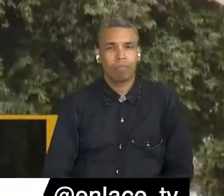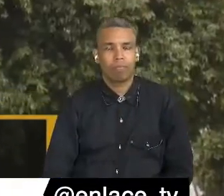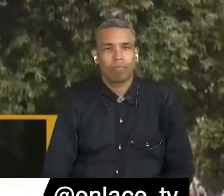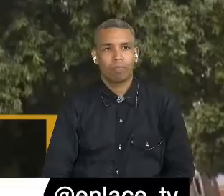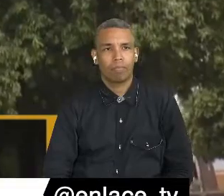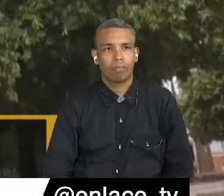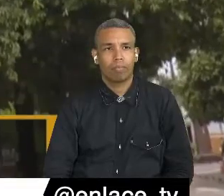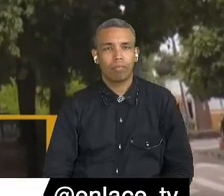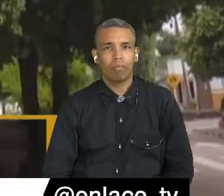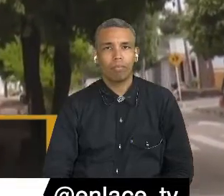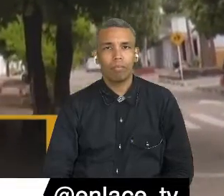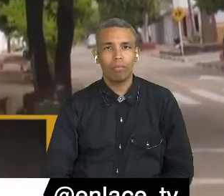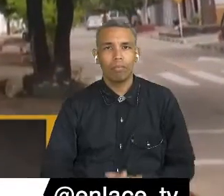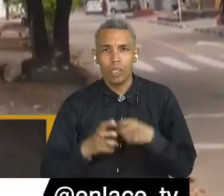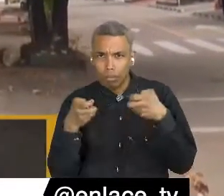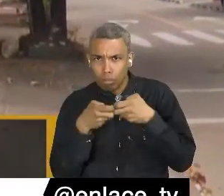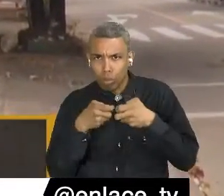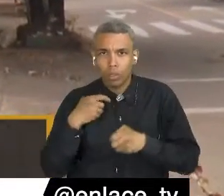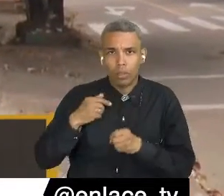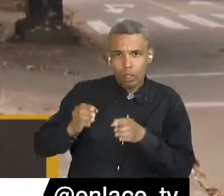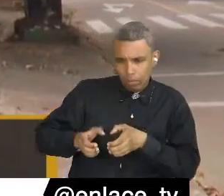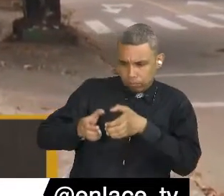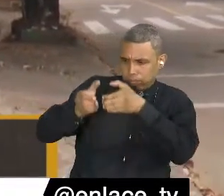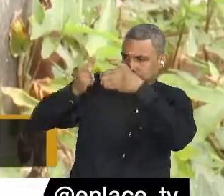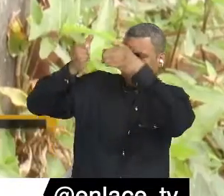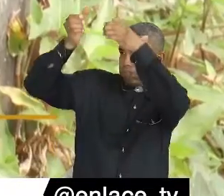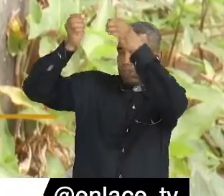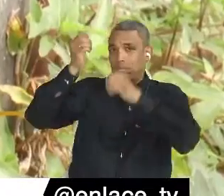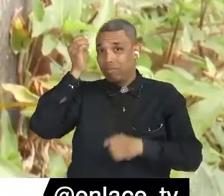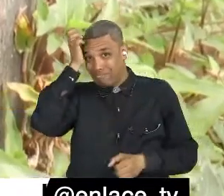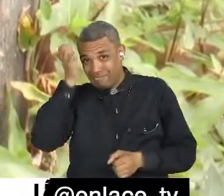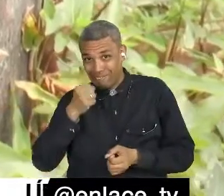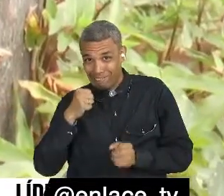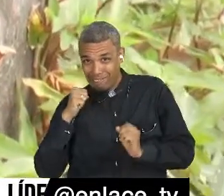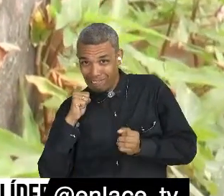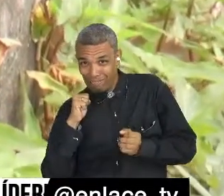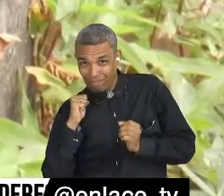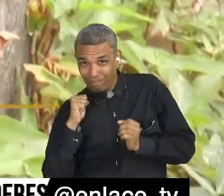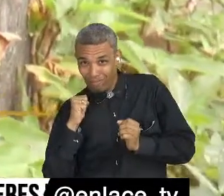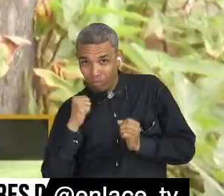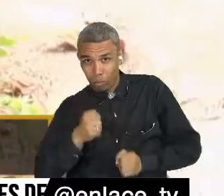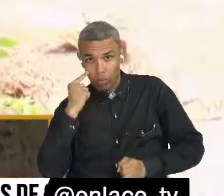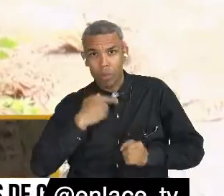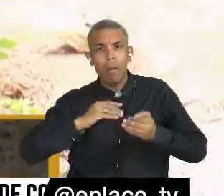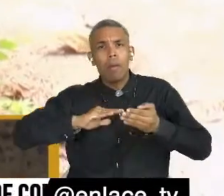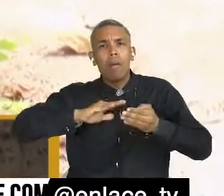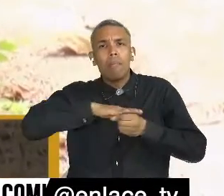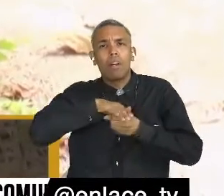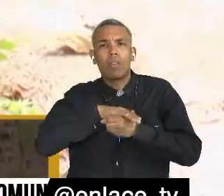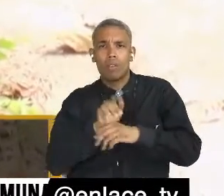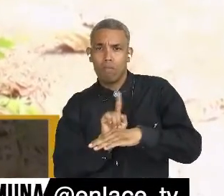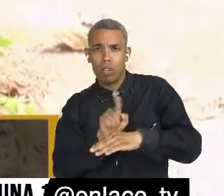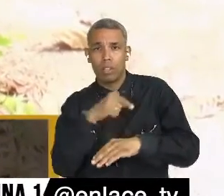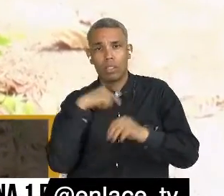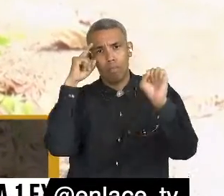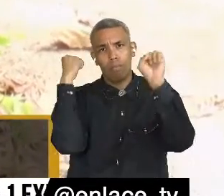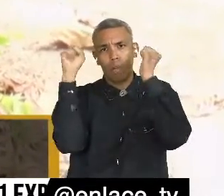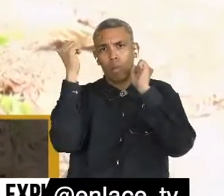Este poste de energía que tiene grietas en su estructura tiene a los ciudadanos de la calle 71 del barrio La Floresta